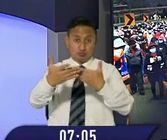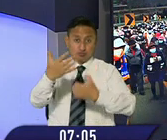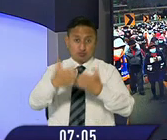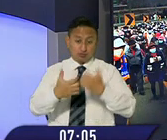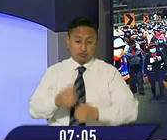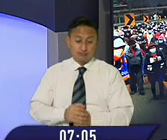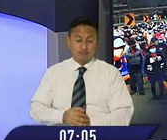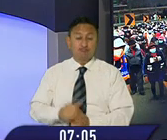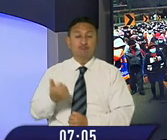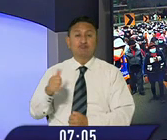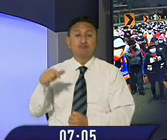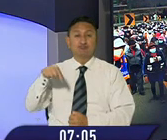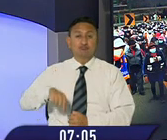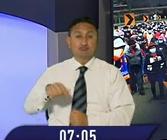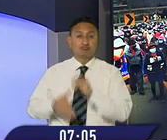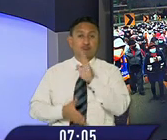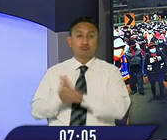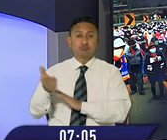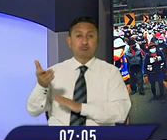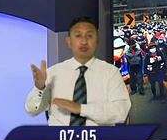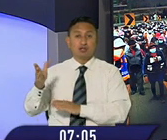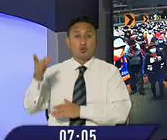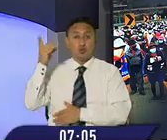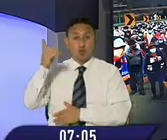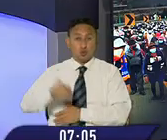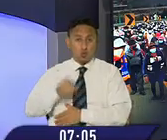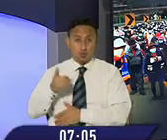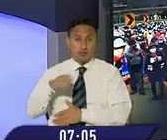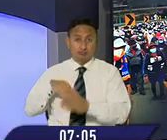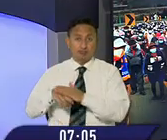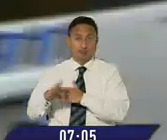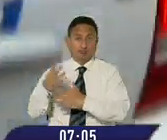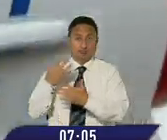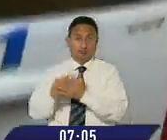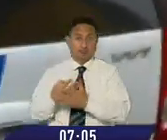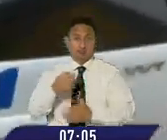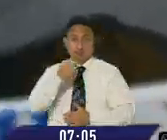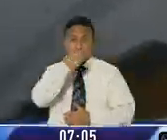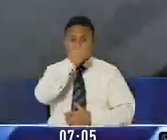Los aprehendidos fueron trasladados hasta Durán.